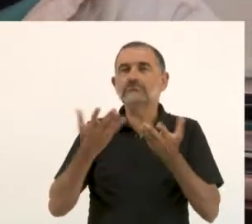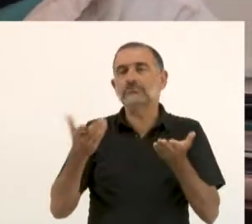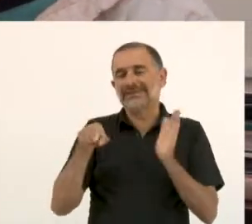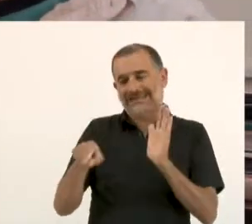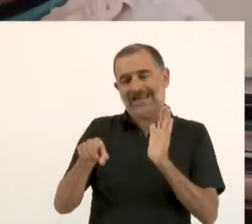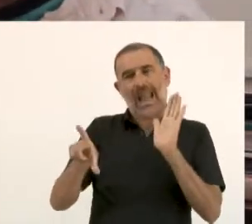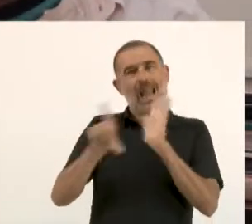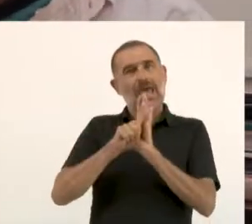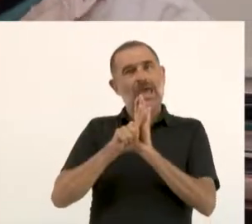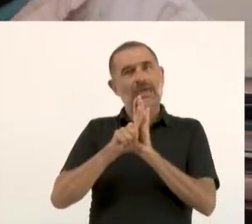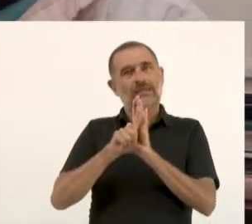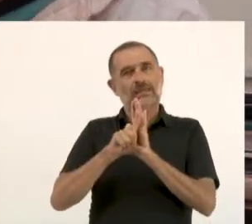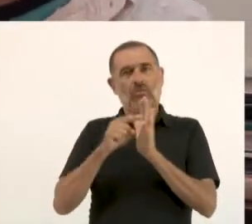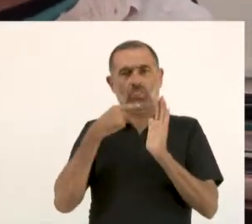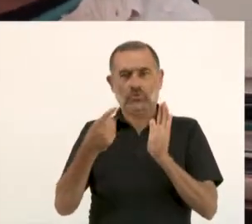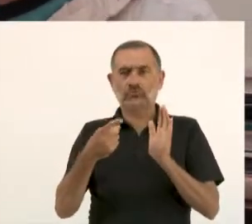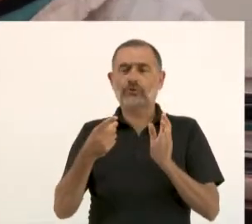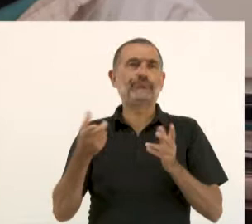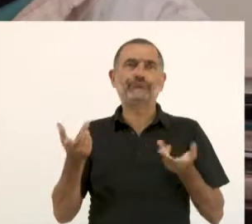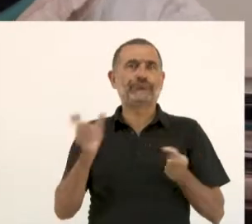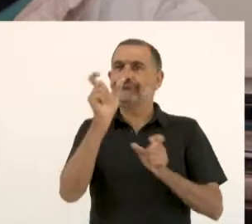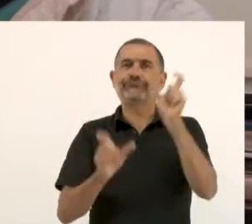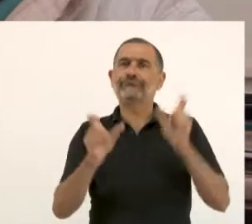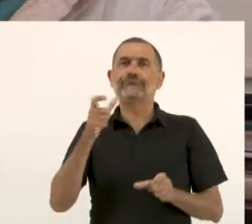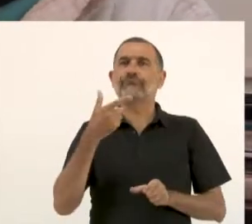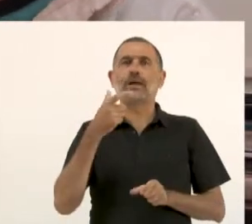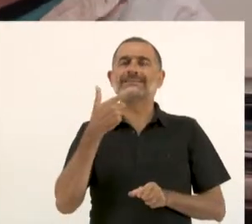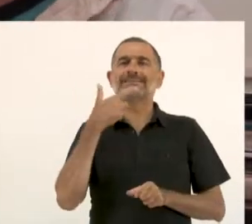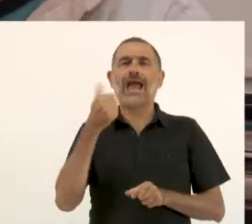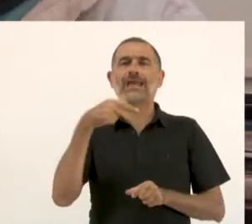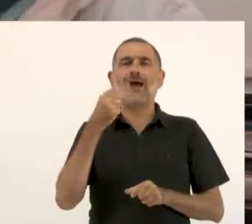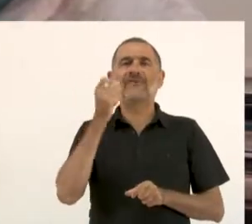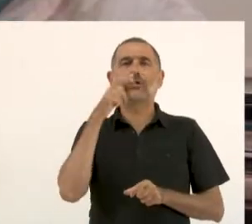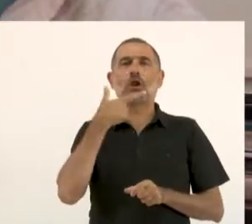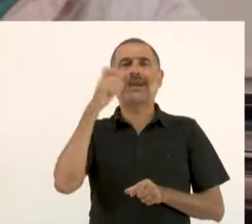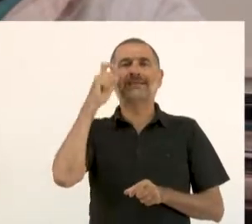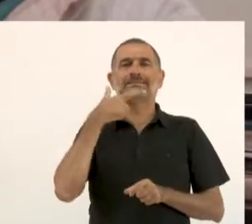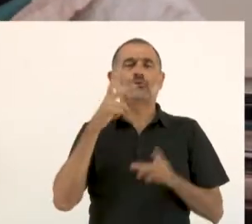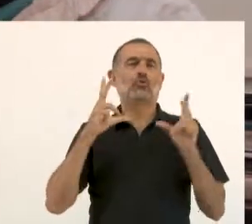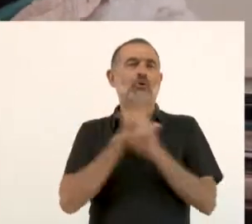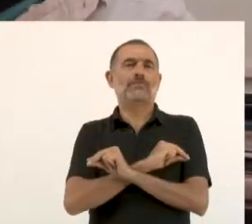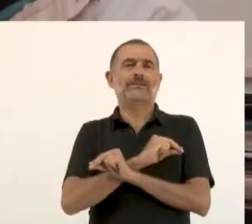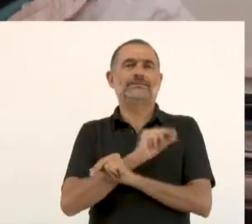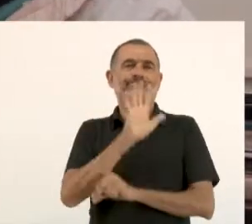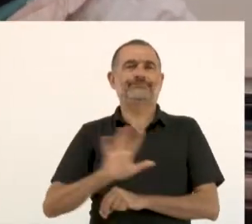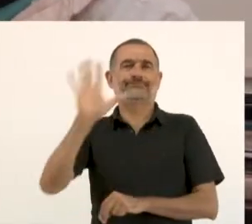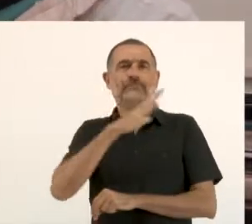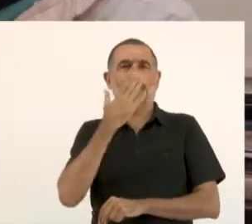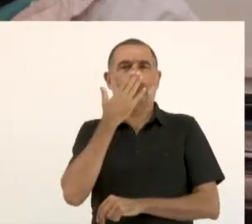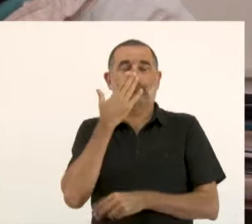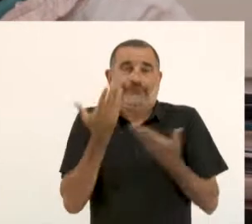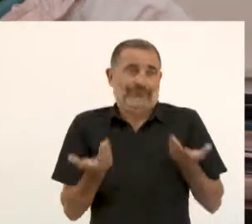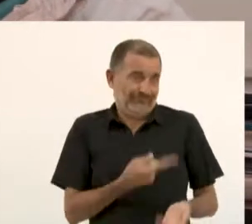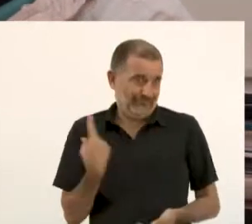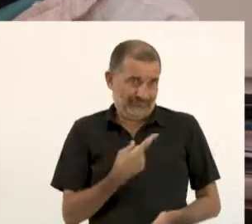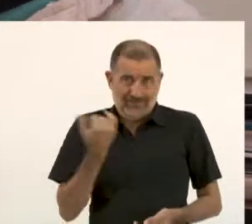dijo, no existen más come chingones ni sanavirones en la región de Córdoba. Un poco nuestra función como consejo es